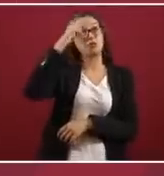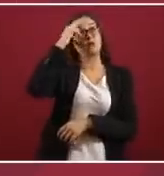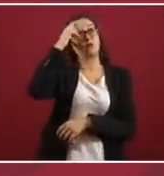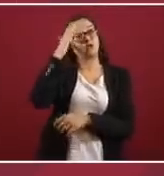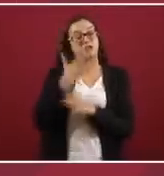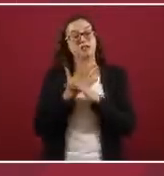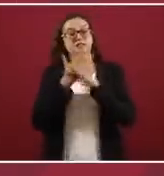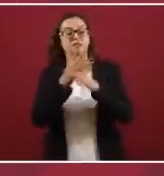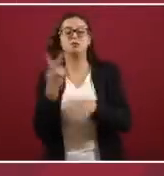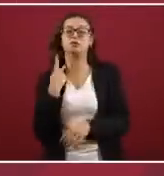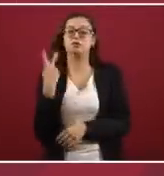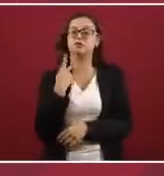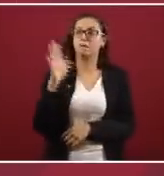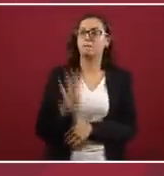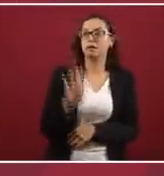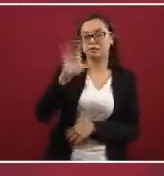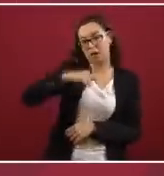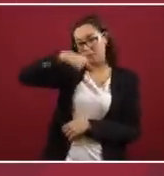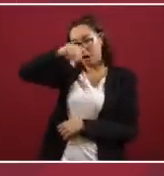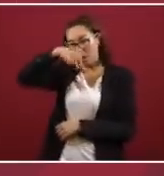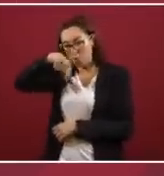Grande, grande, grande.